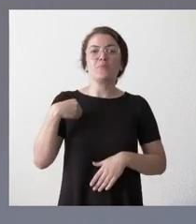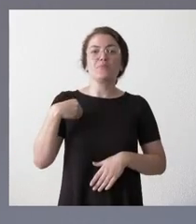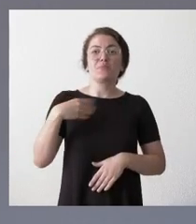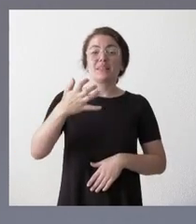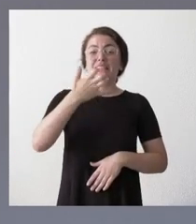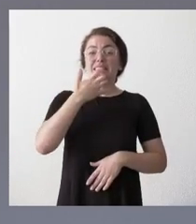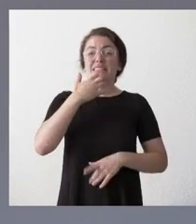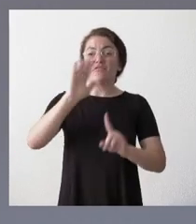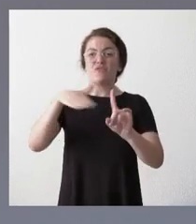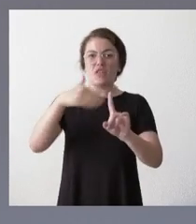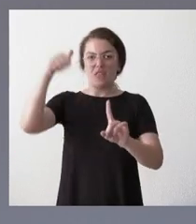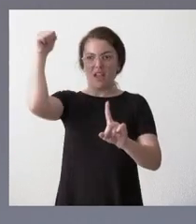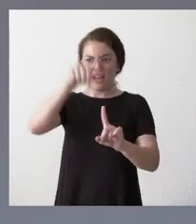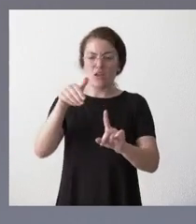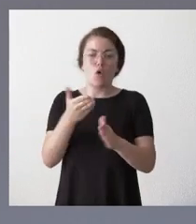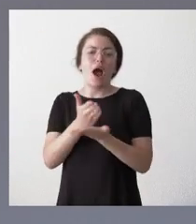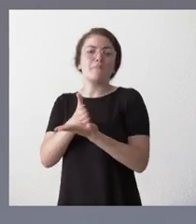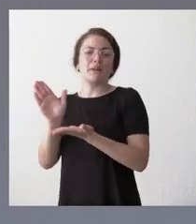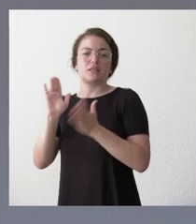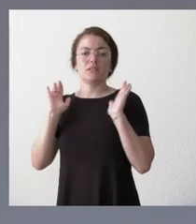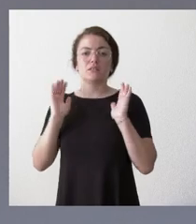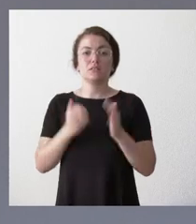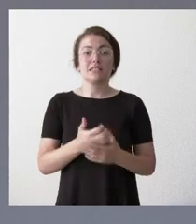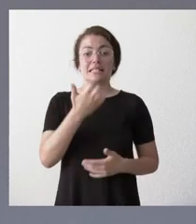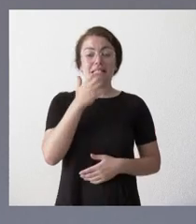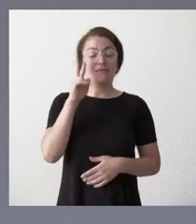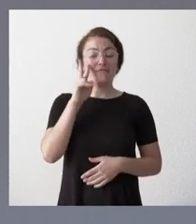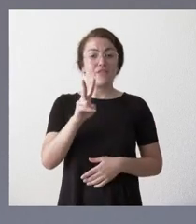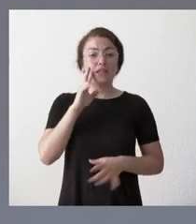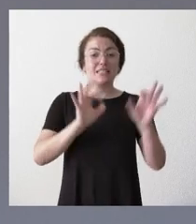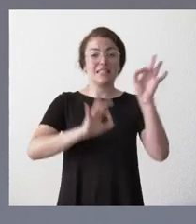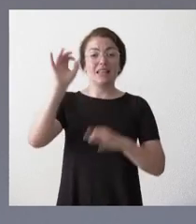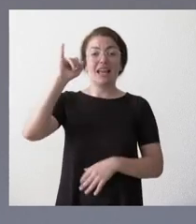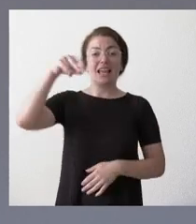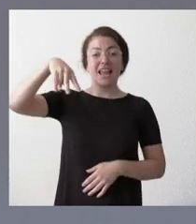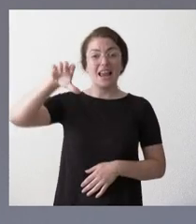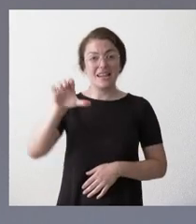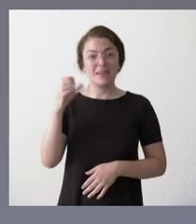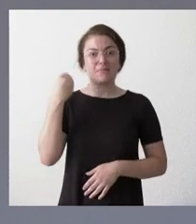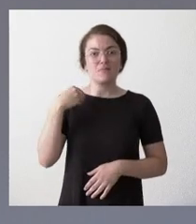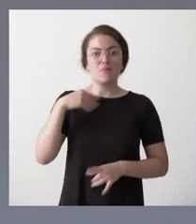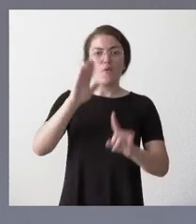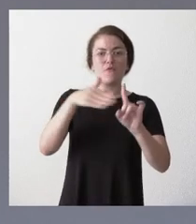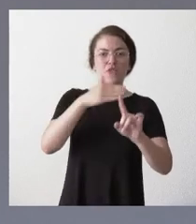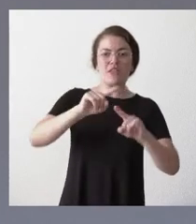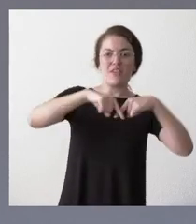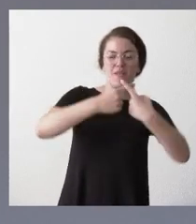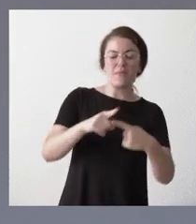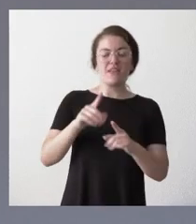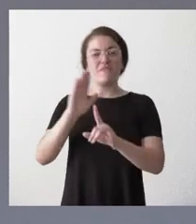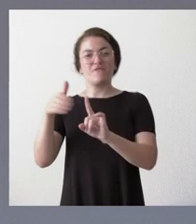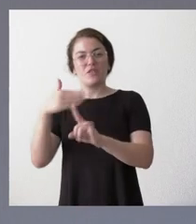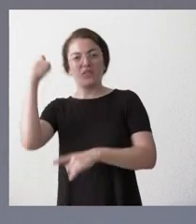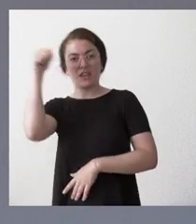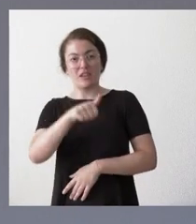género. Si miramos las estadísticas del INE de violencia doméstica y violencia de género, señalan que en el 2021